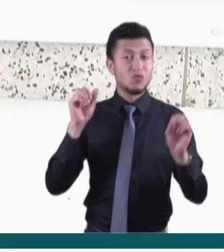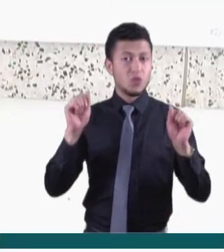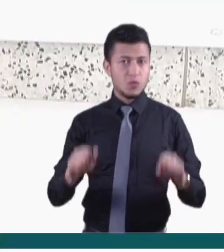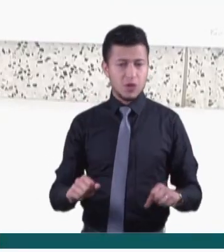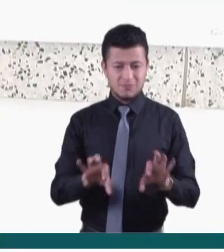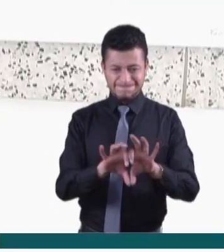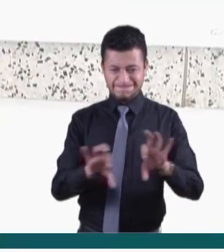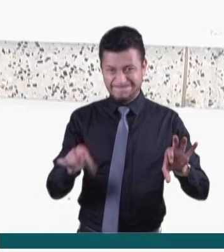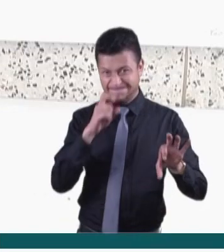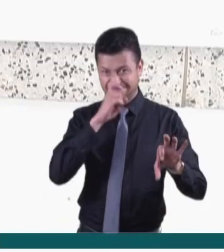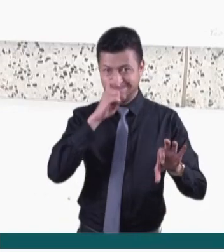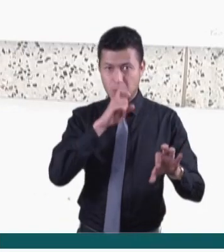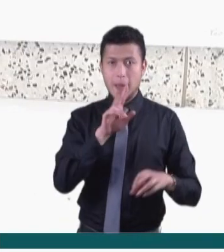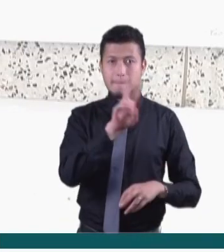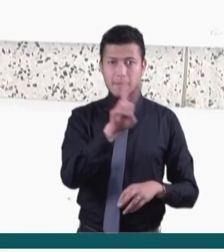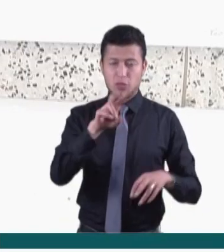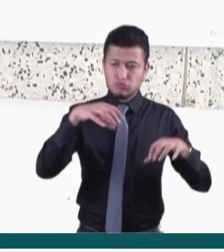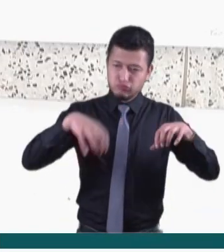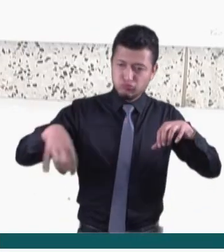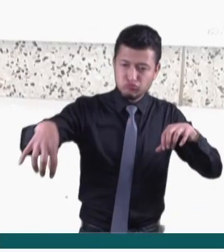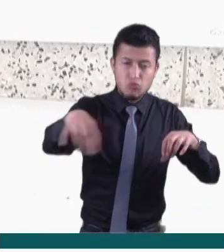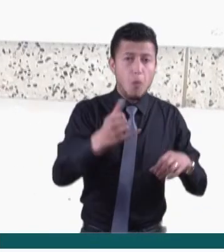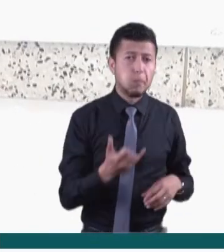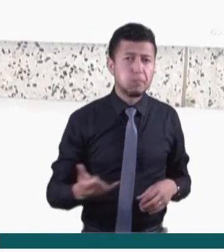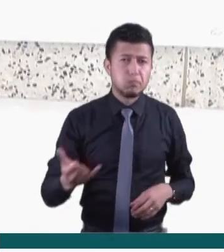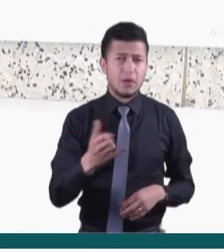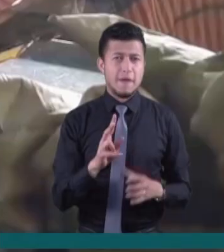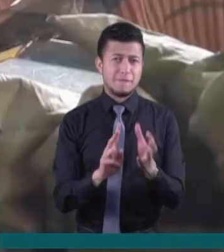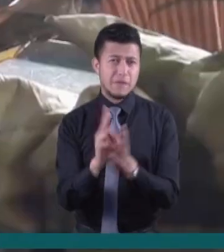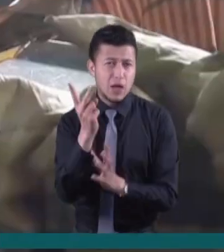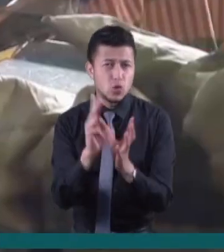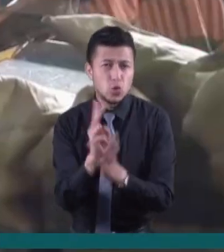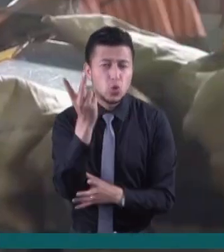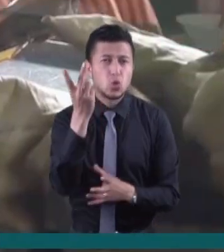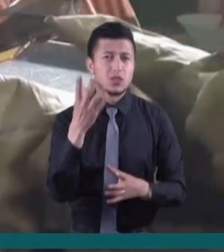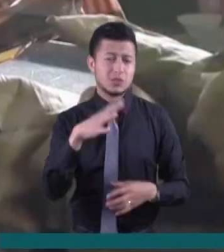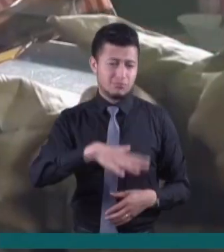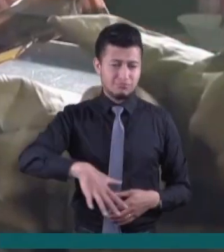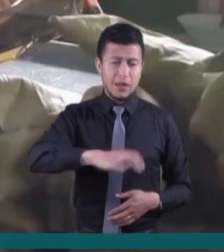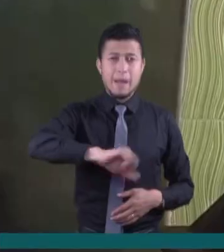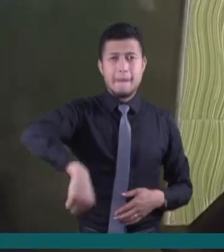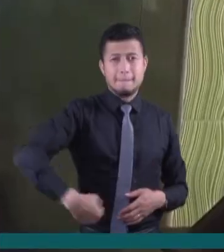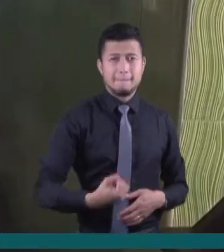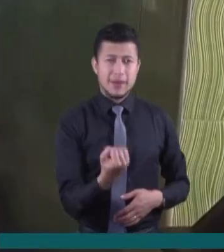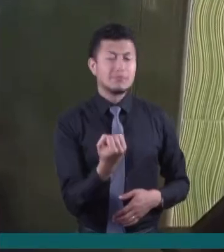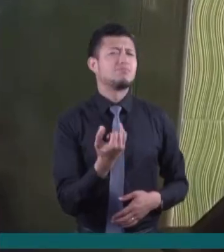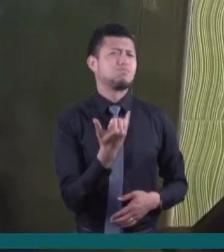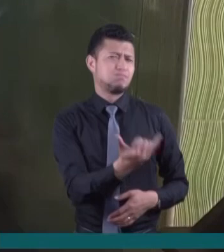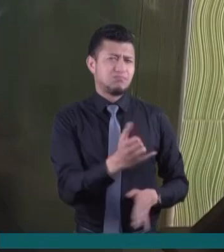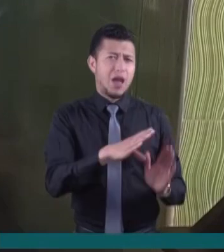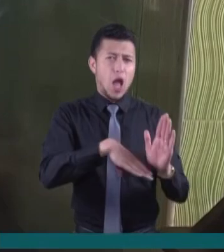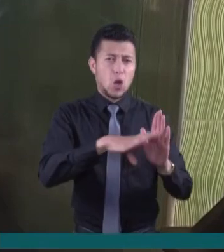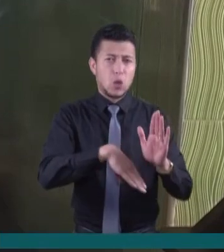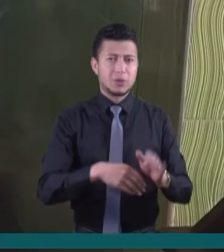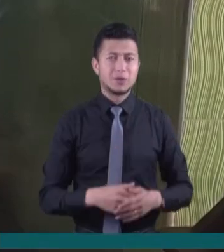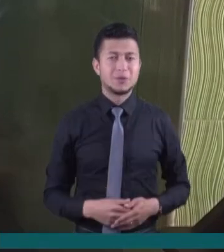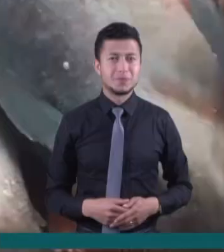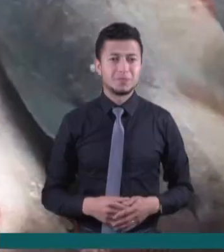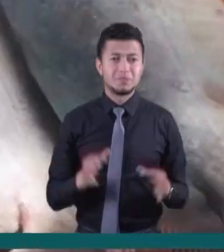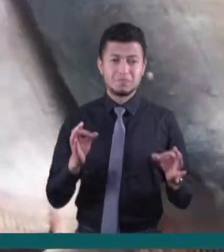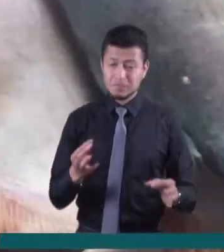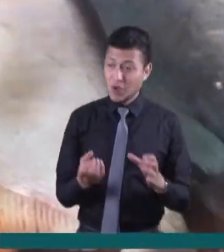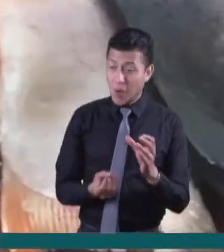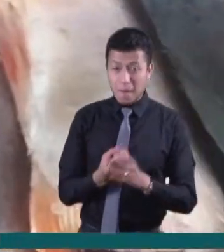fritanga, tenemos 22 puestos disponibles en la central, hay verduras, de todo, en la plaza se consigue más